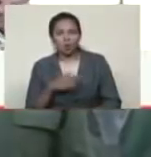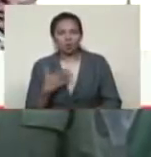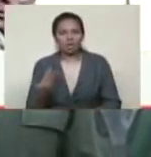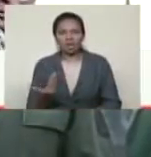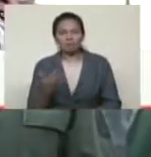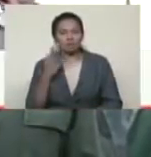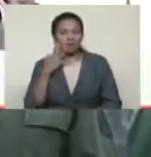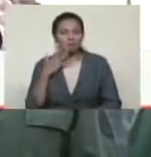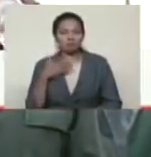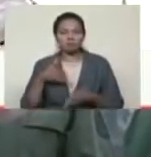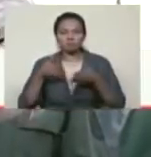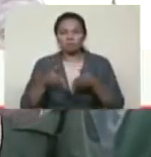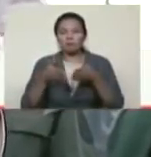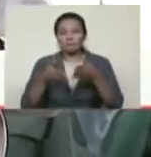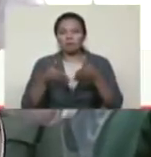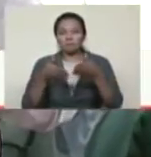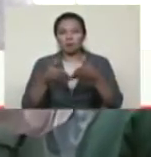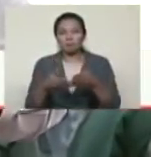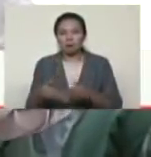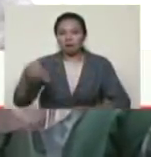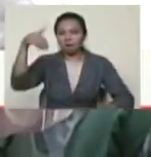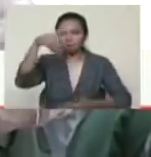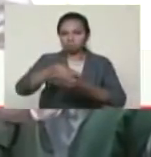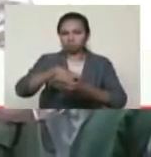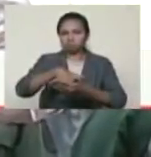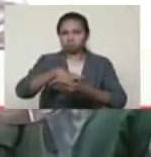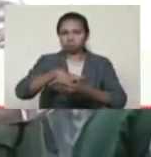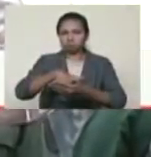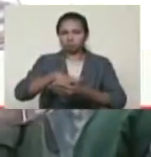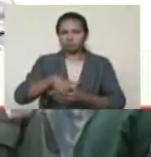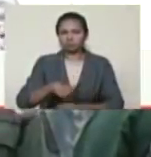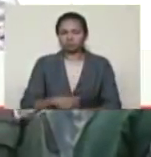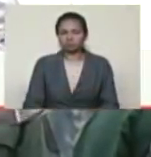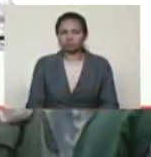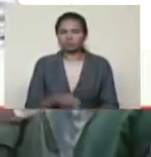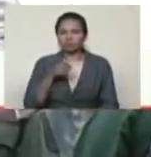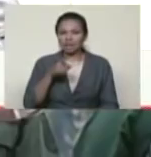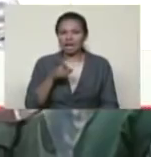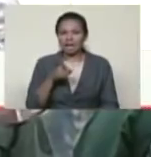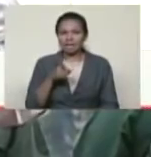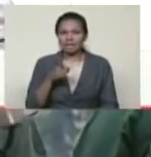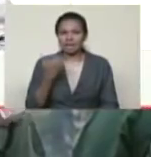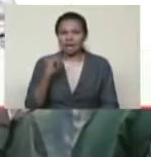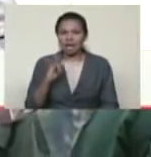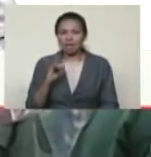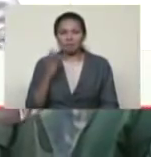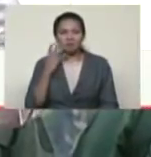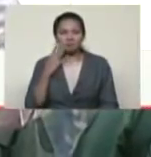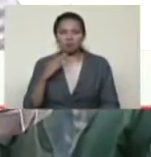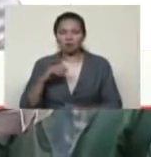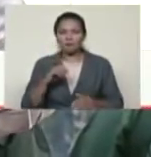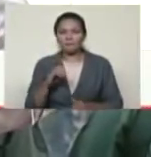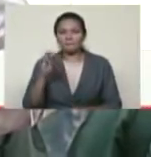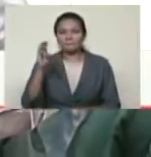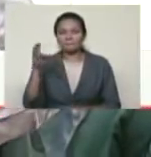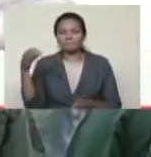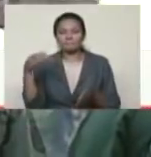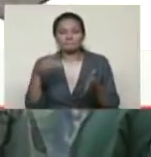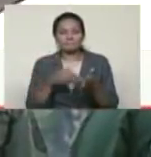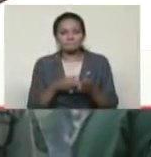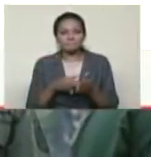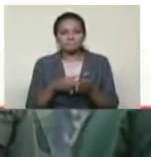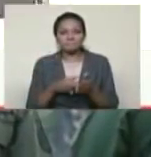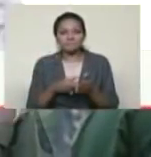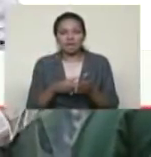pretendiera incursionar, invadirla, allí habría mil carabobos en